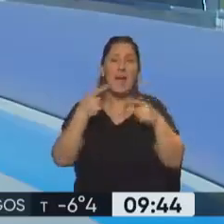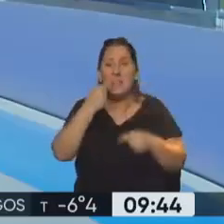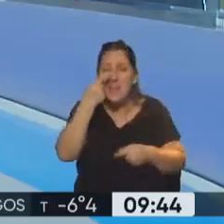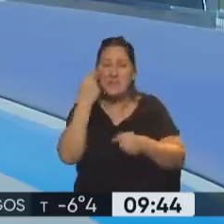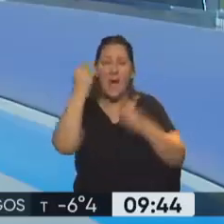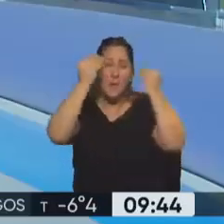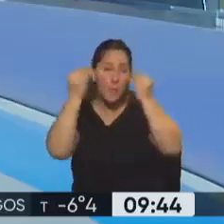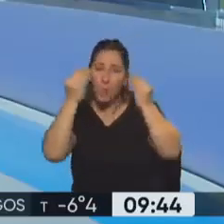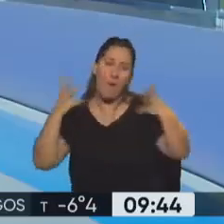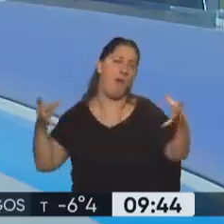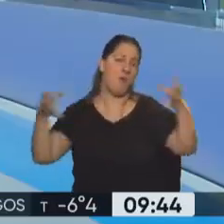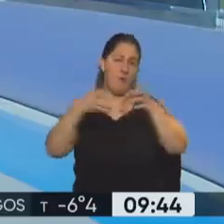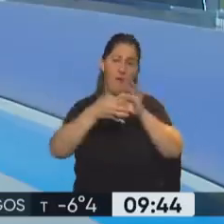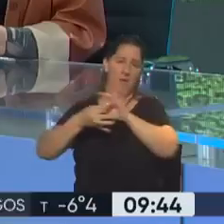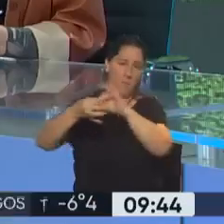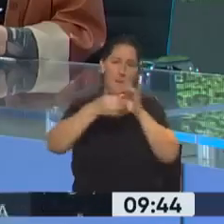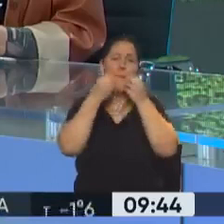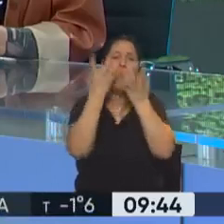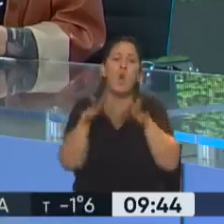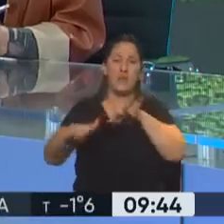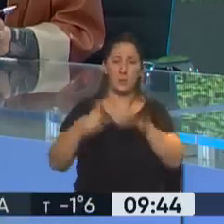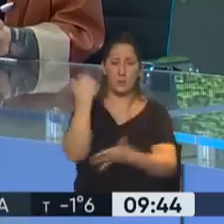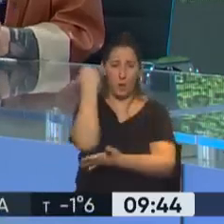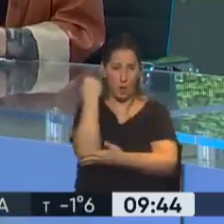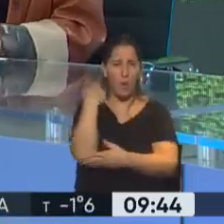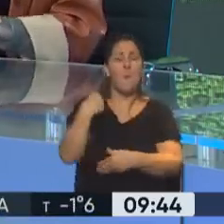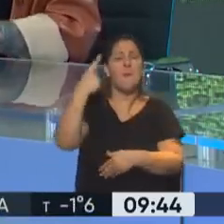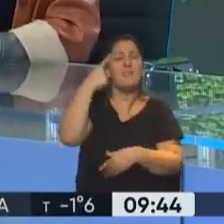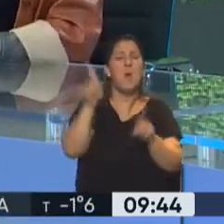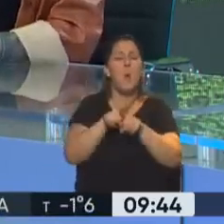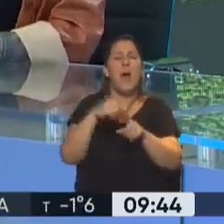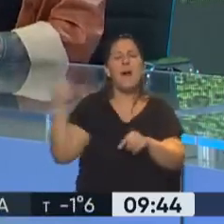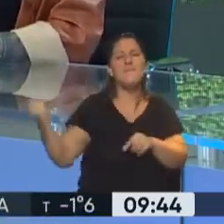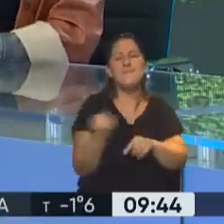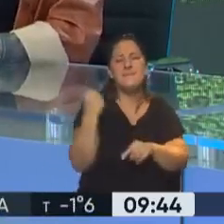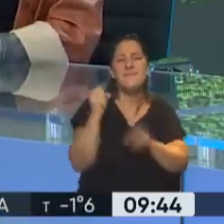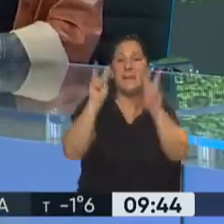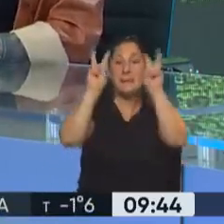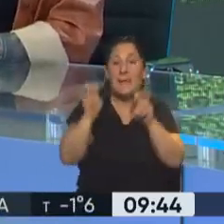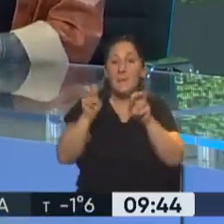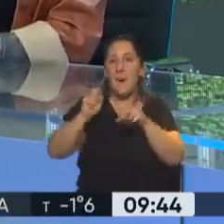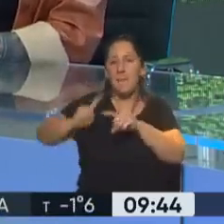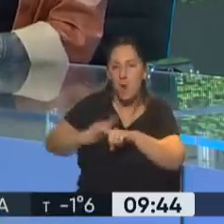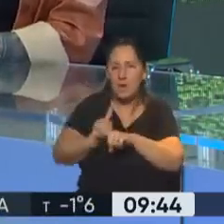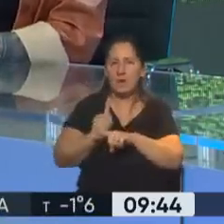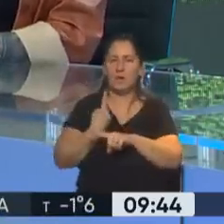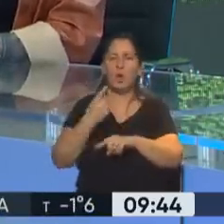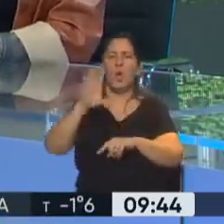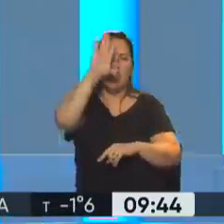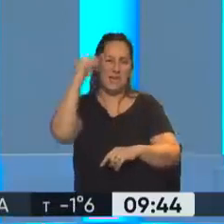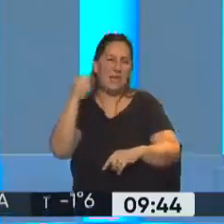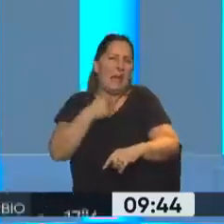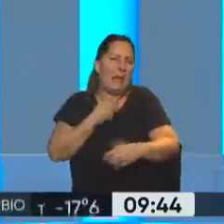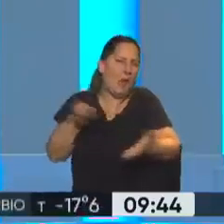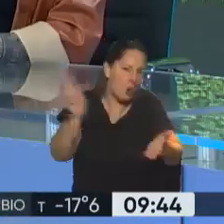mejorar la situación económica porque si hasta así lo quieres mirar de un punto de vista de aspiración política ya sea cristina que quiera volver a ser